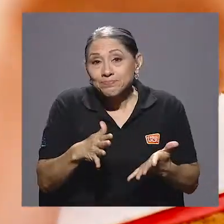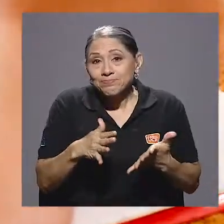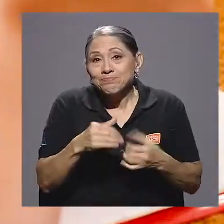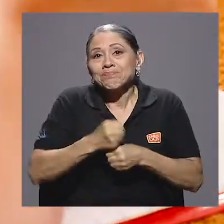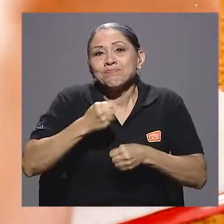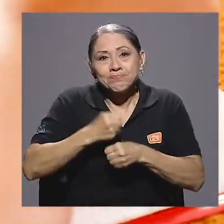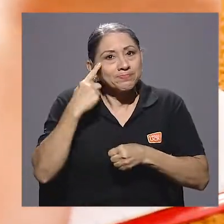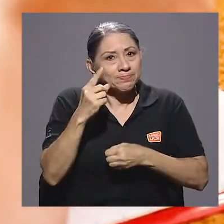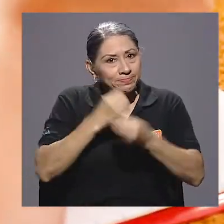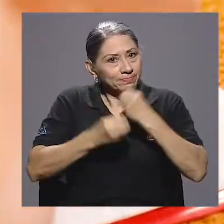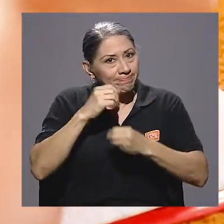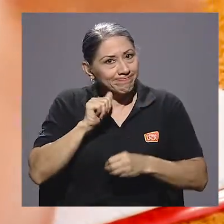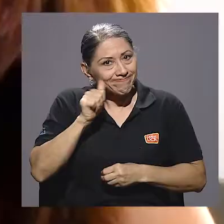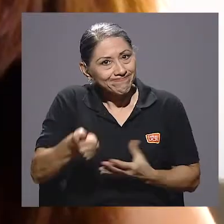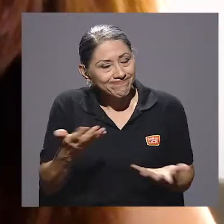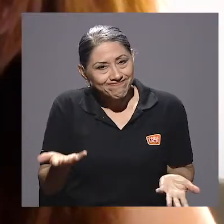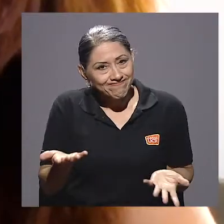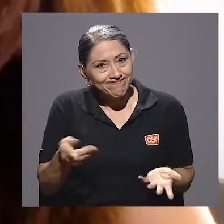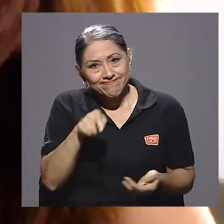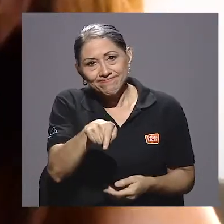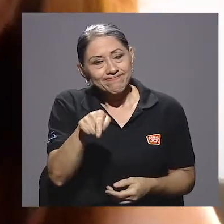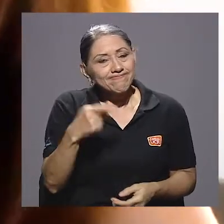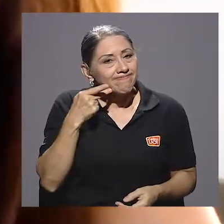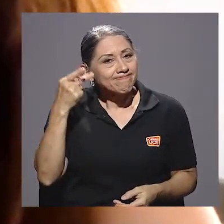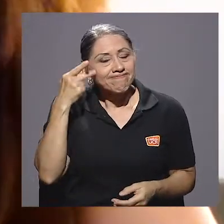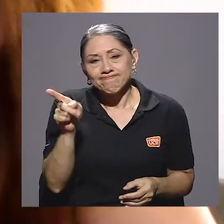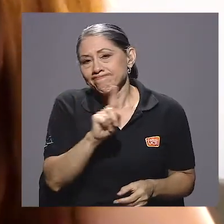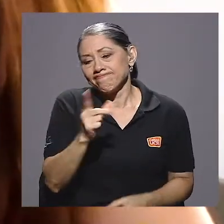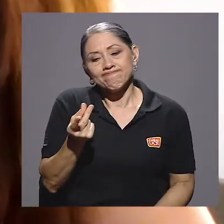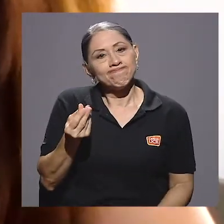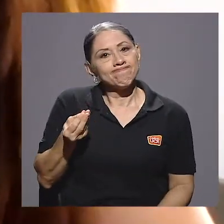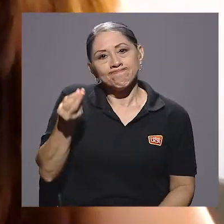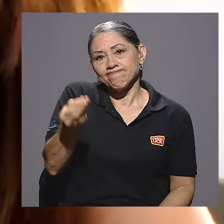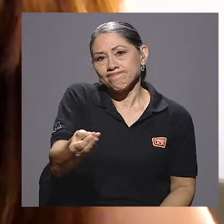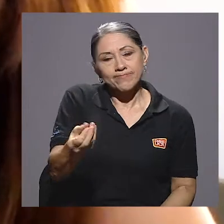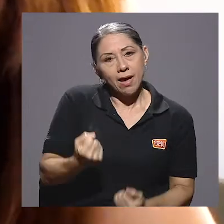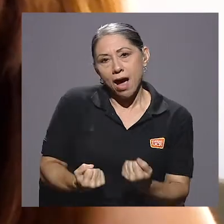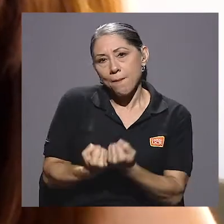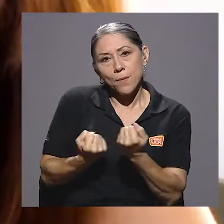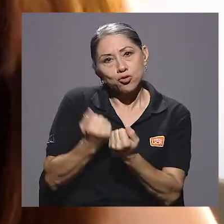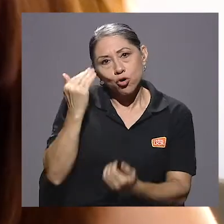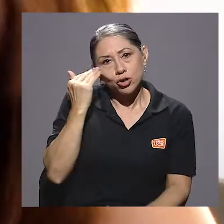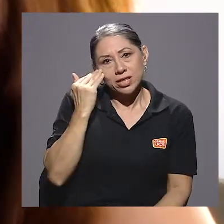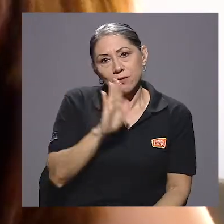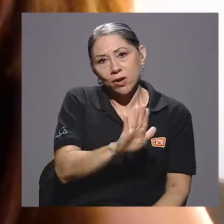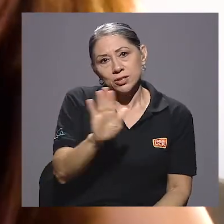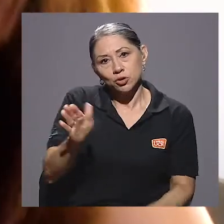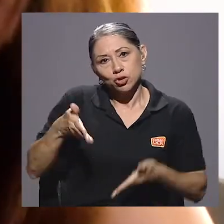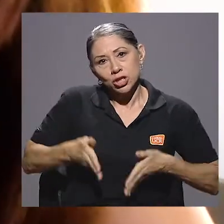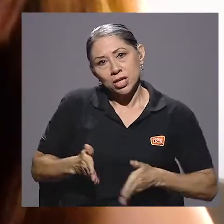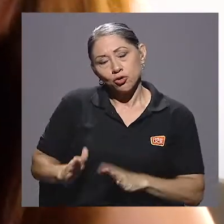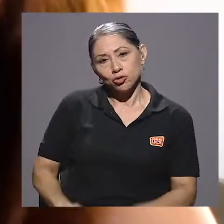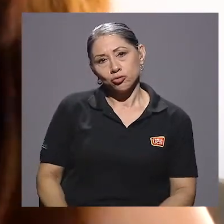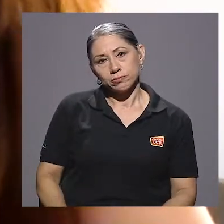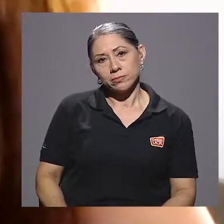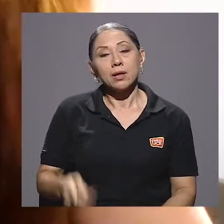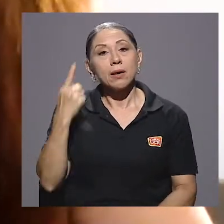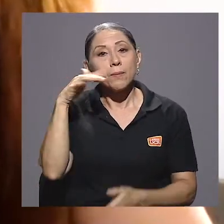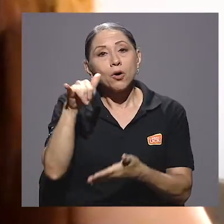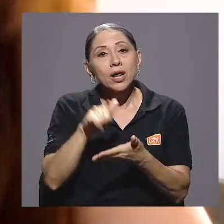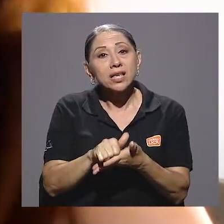no tienen muchos recursos para darle apoyo cognitivo a sus hijos. Por eso es que la